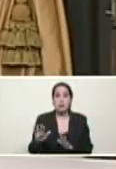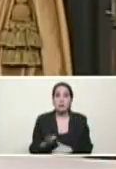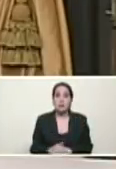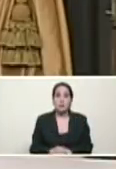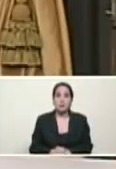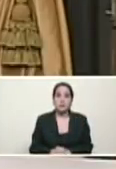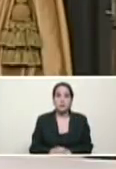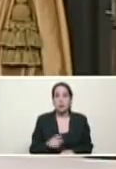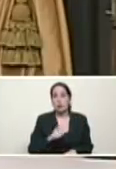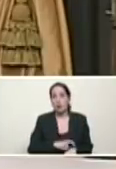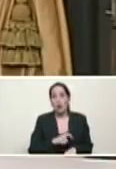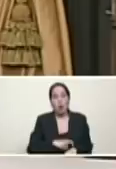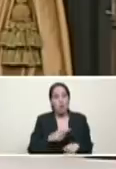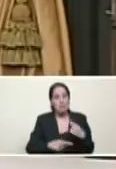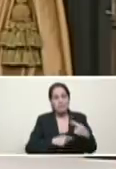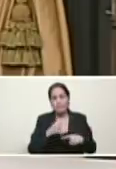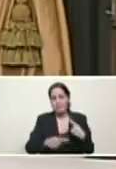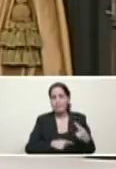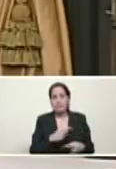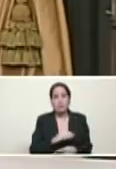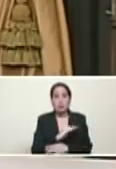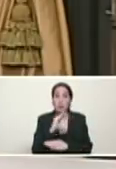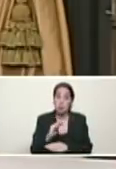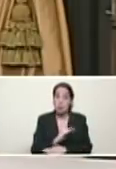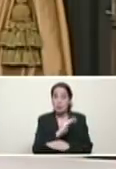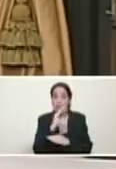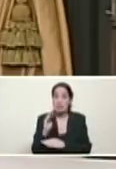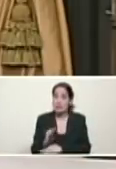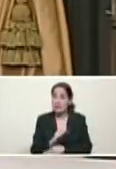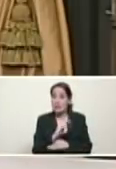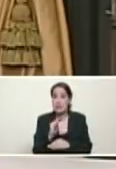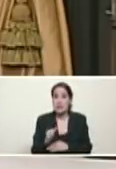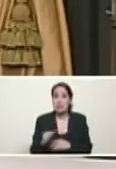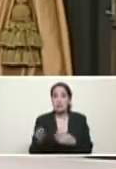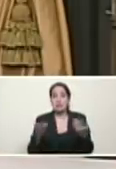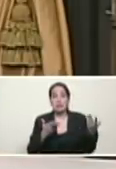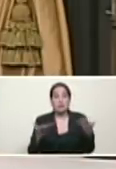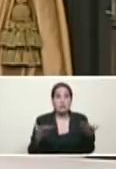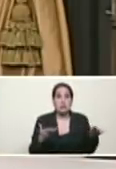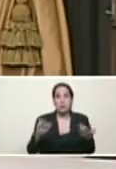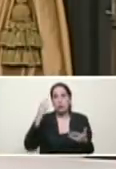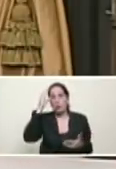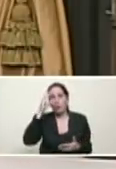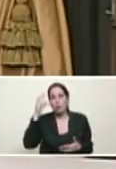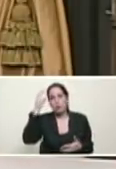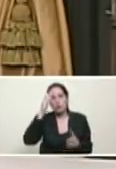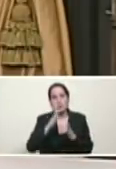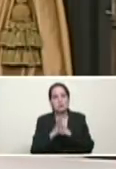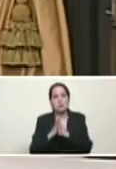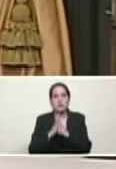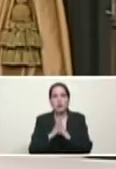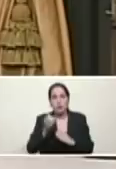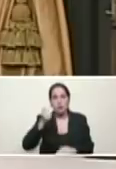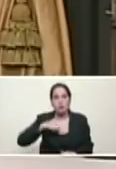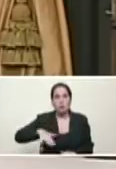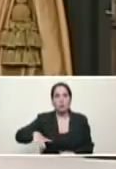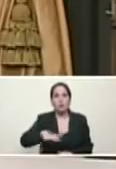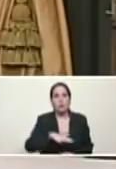Todos los días, a toda hora, protegiendo el servicio, reponiendo el servicio. Máxima conciencia al pueblo.